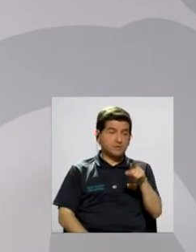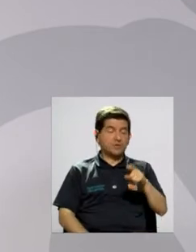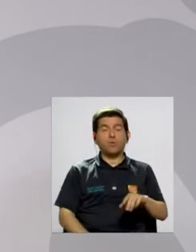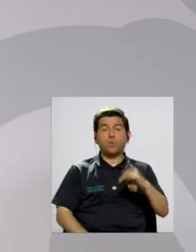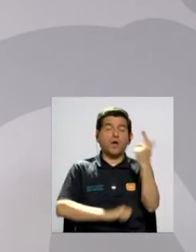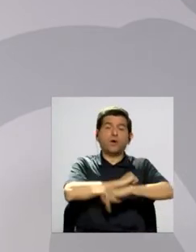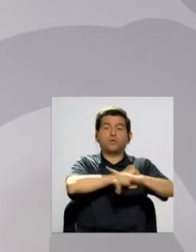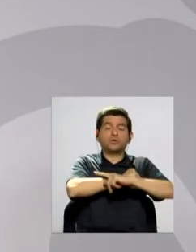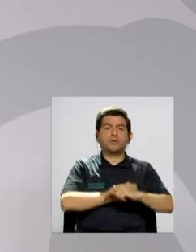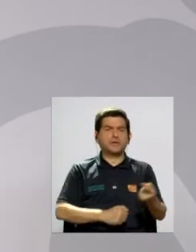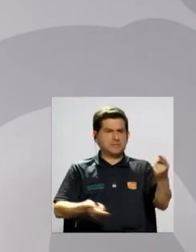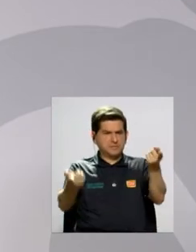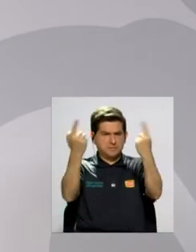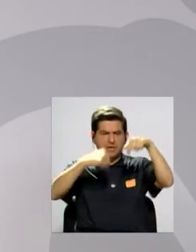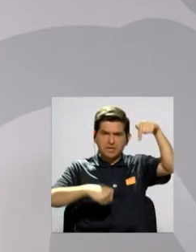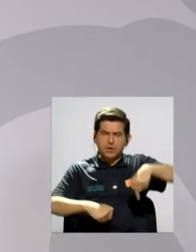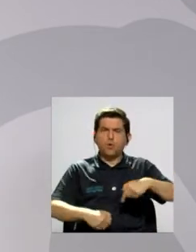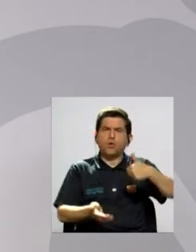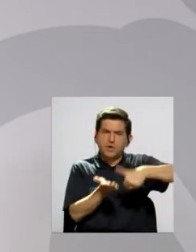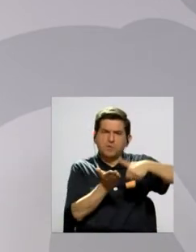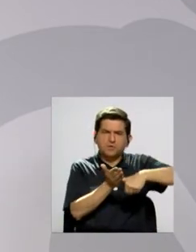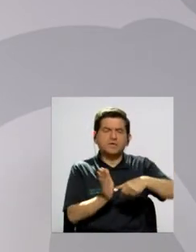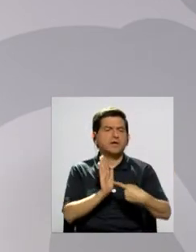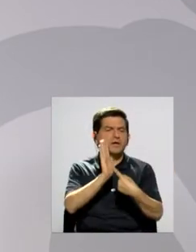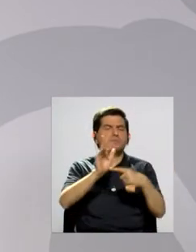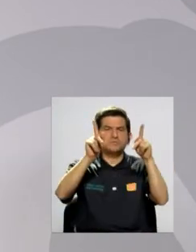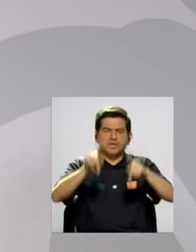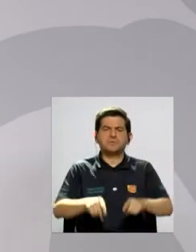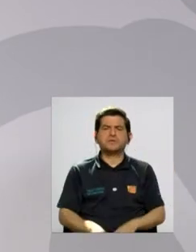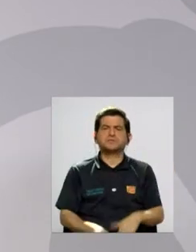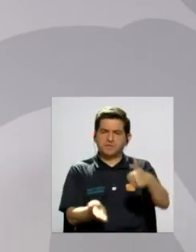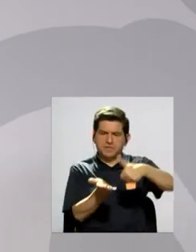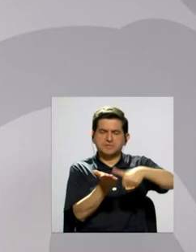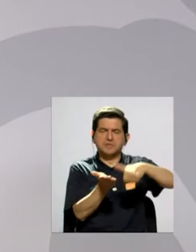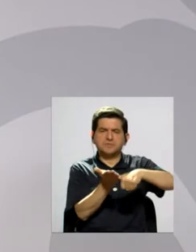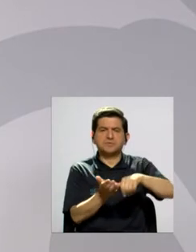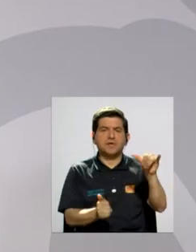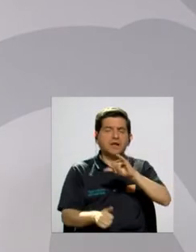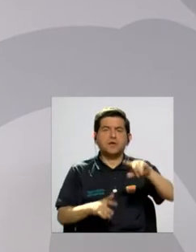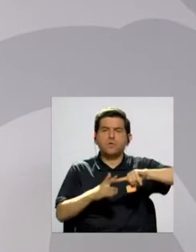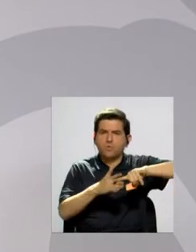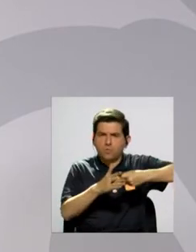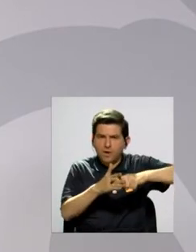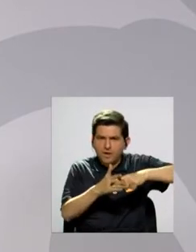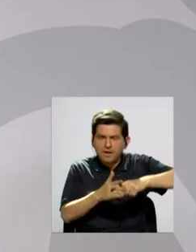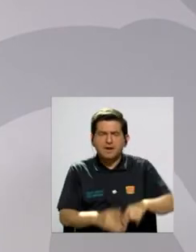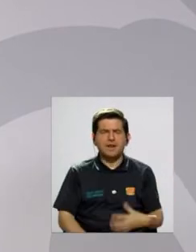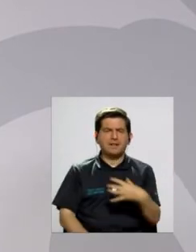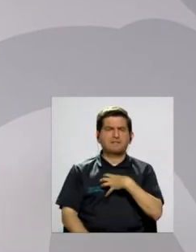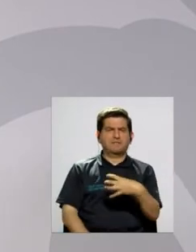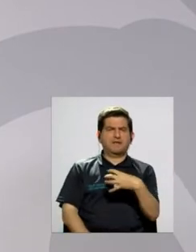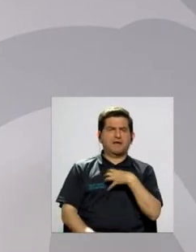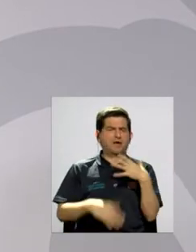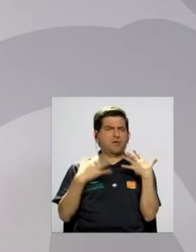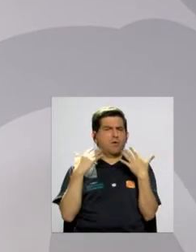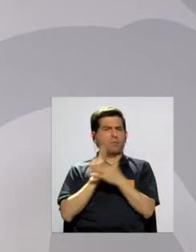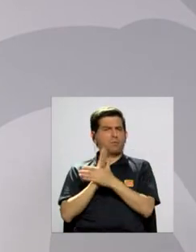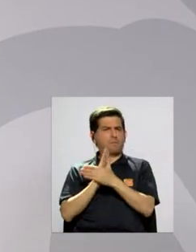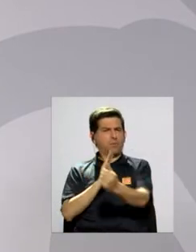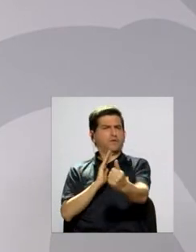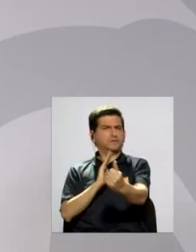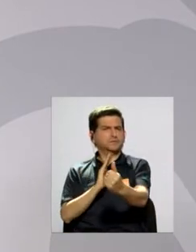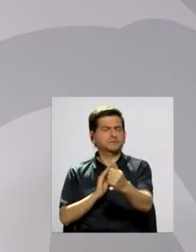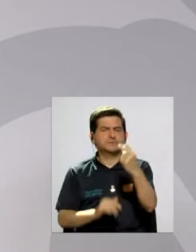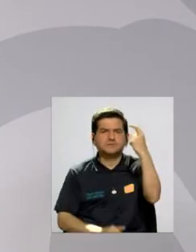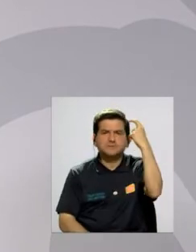extranjero y que hoy vinieron a votar y que lo demostraron en las urnas, creo que también van a ser mecanismos de reclamo potentísimos